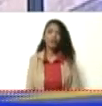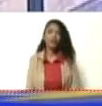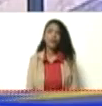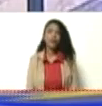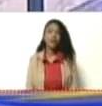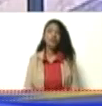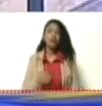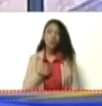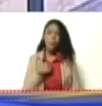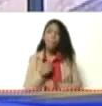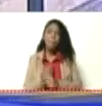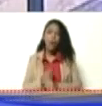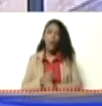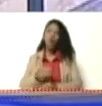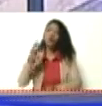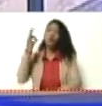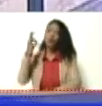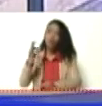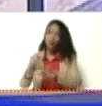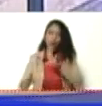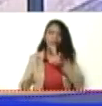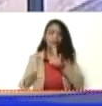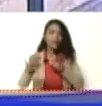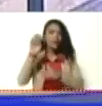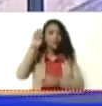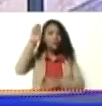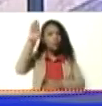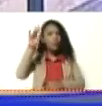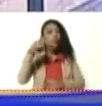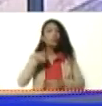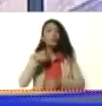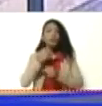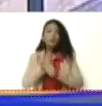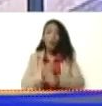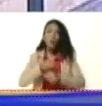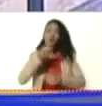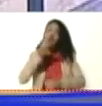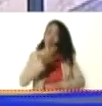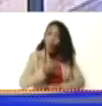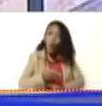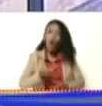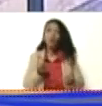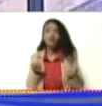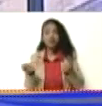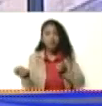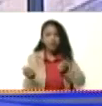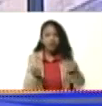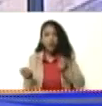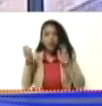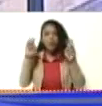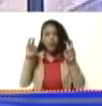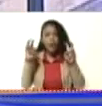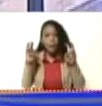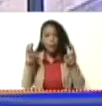Yo espero que tenga suerte en el buen manejo de los asuntos de su país.